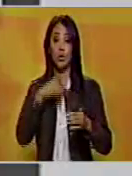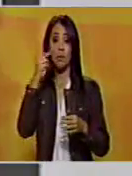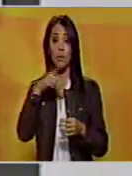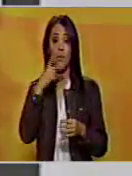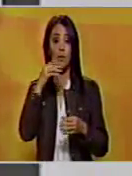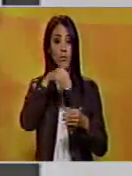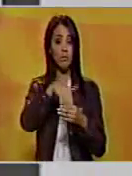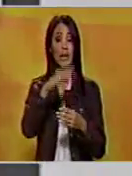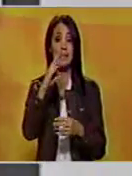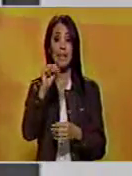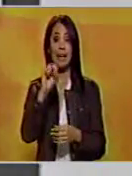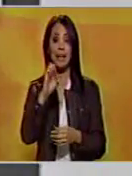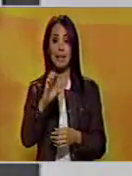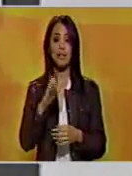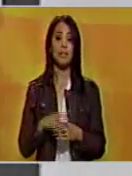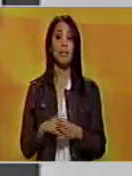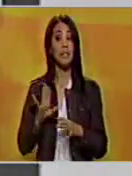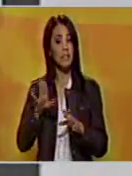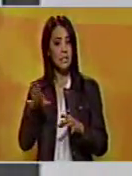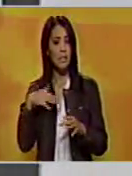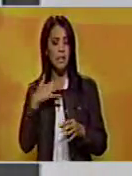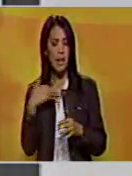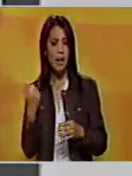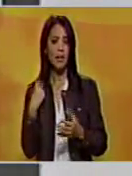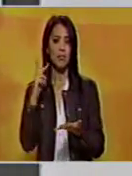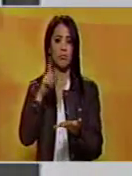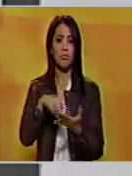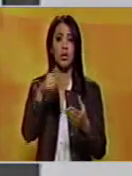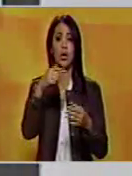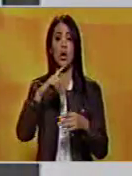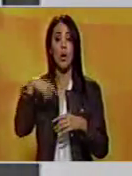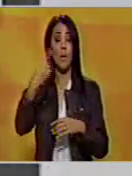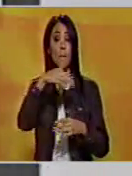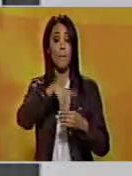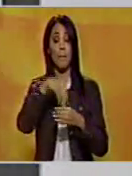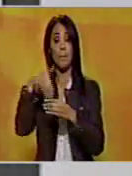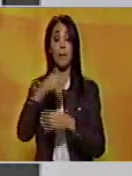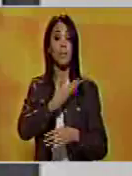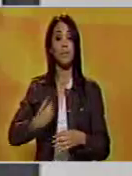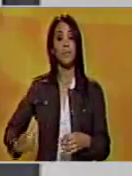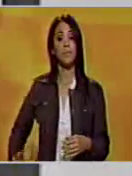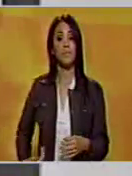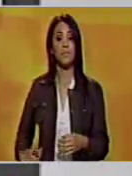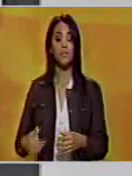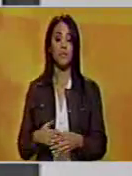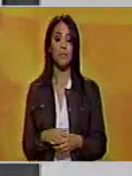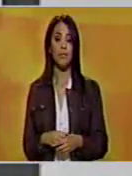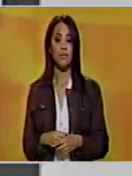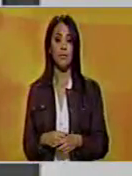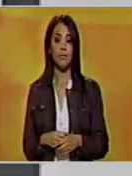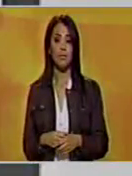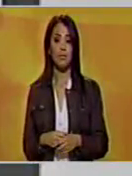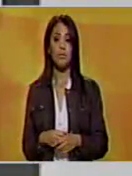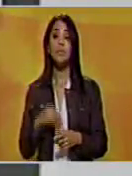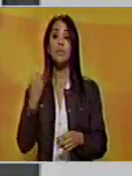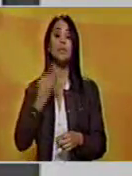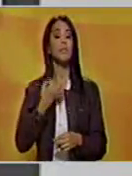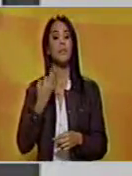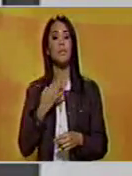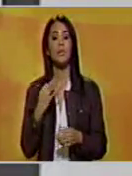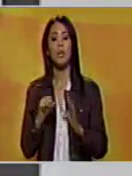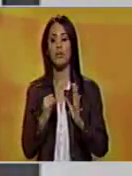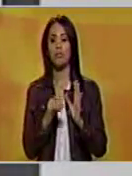CNE si quieren ser incluidos en los comicios presidenciales en nada contribuye a la seguridad jurídica de la nación. Aseguró que